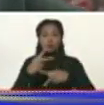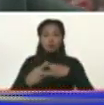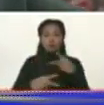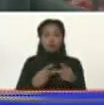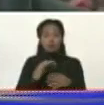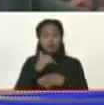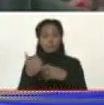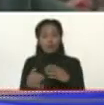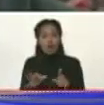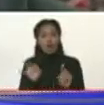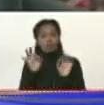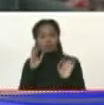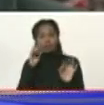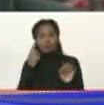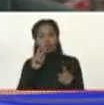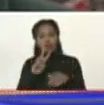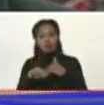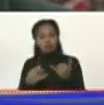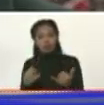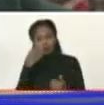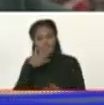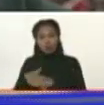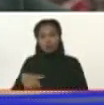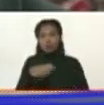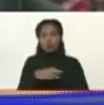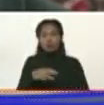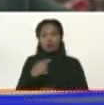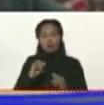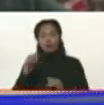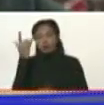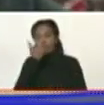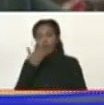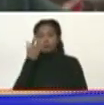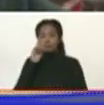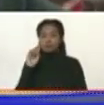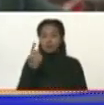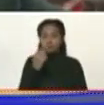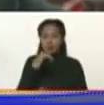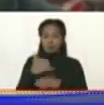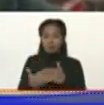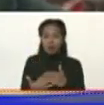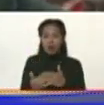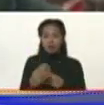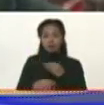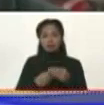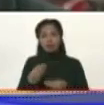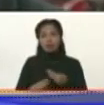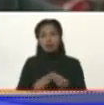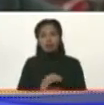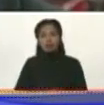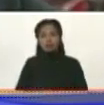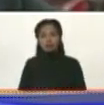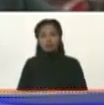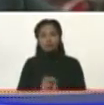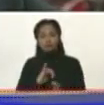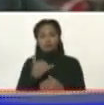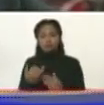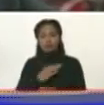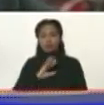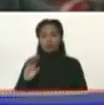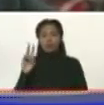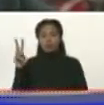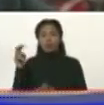el plan estratégico del decenio del pueblo afrovenezolano, que es el primer plan sectorial afrodescendiente en el Plan de la Patria